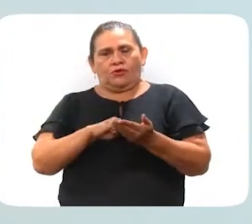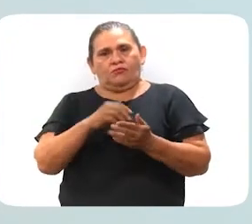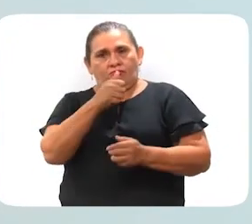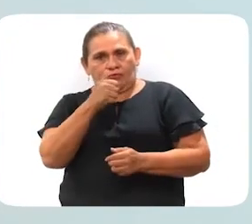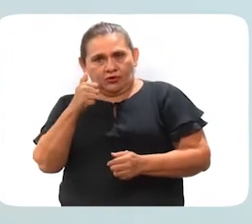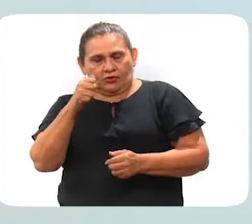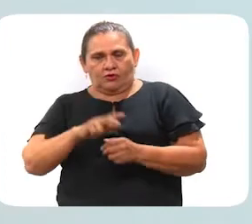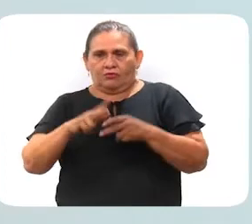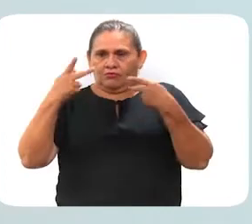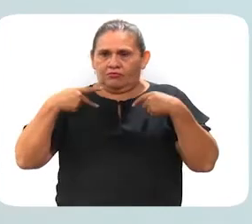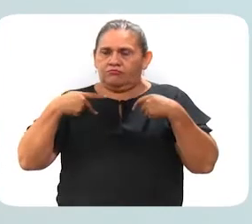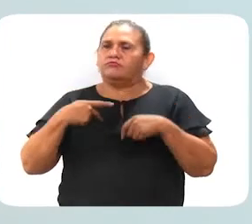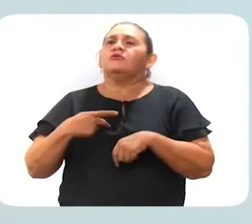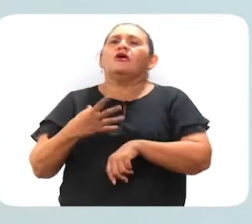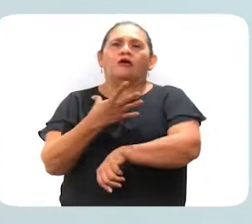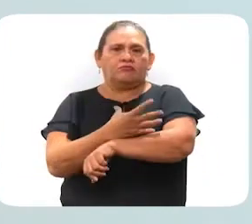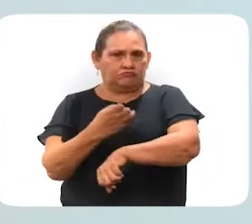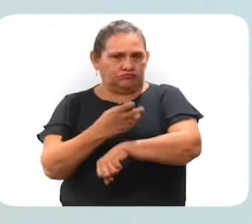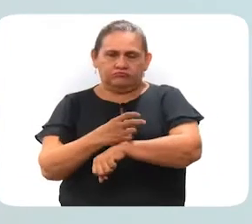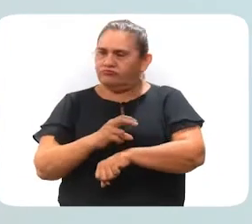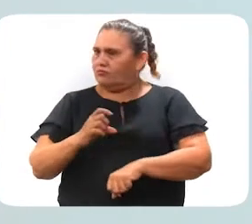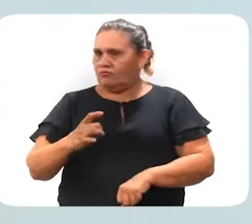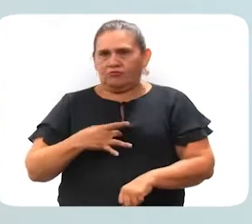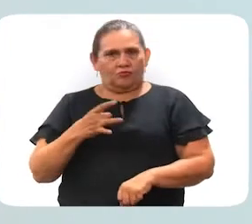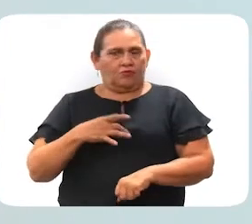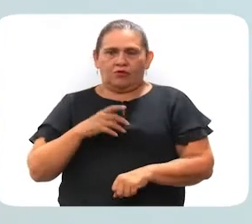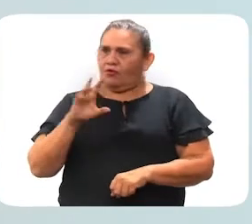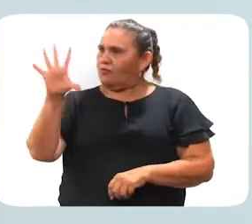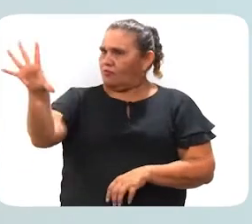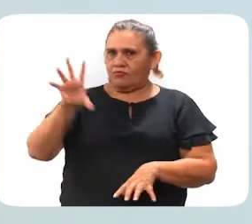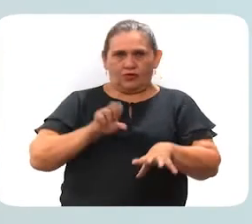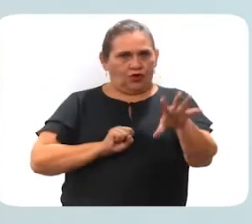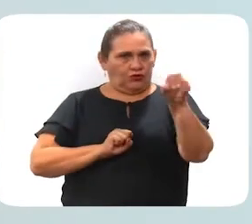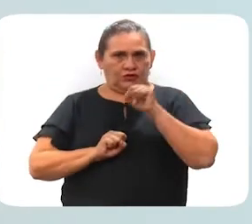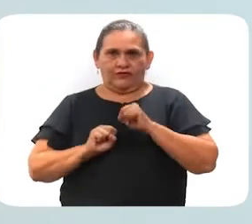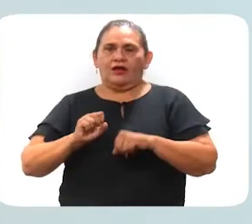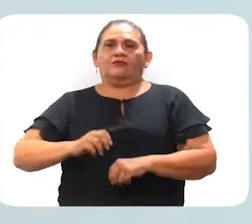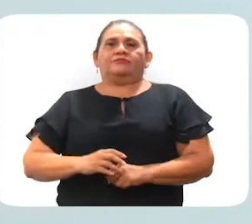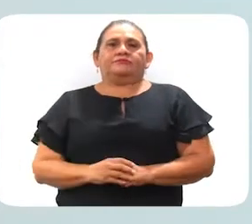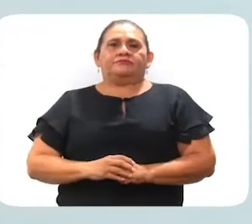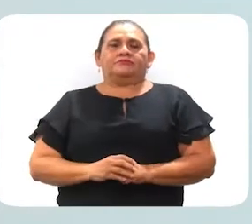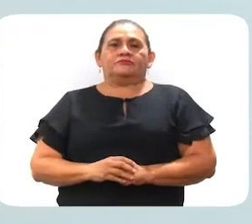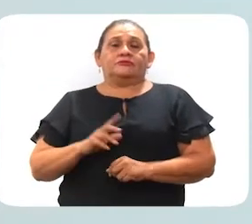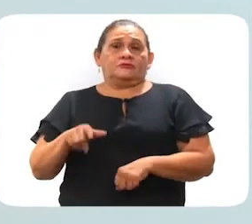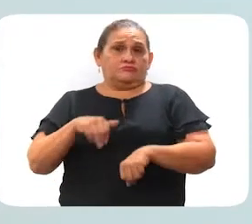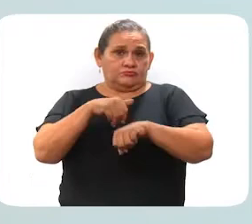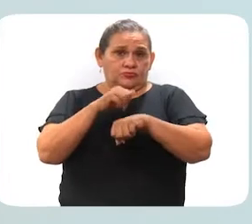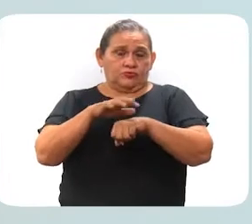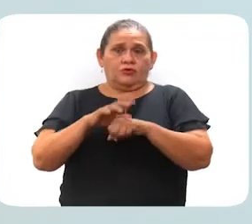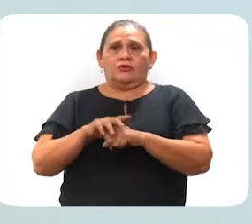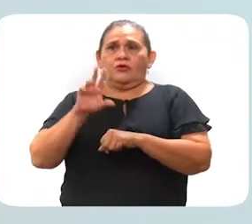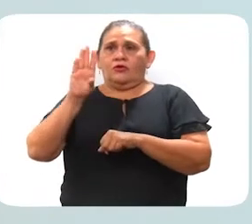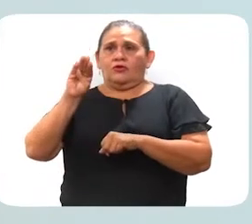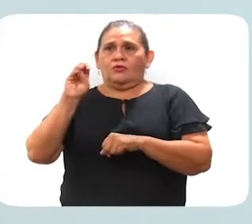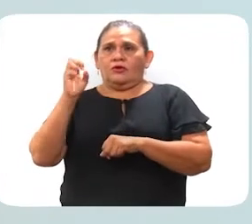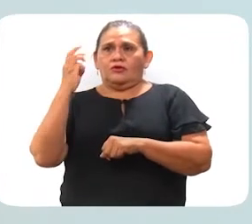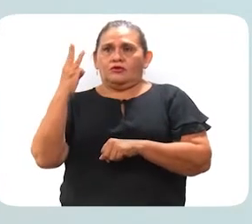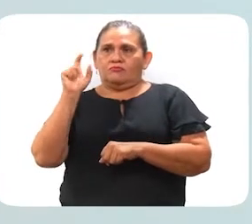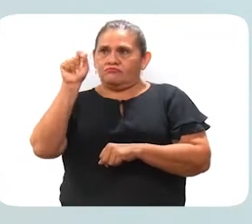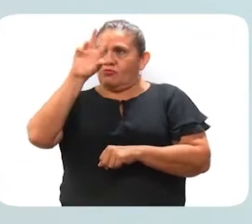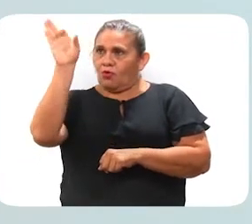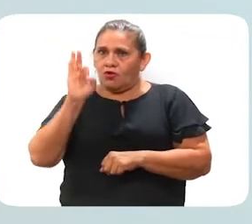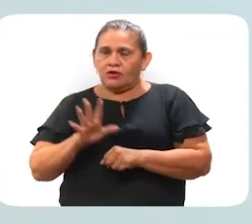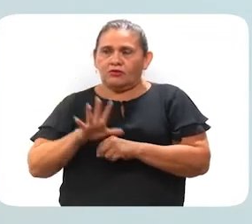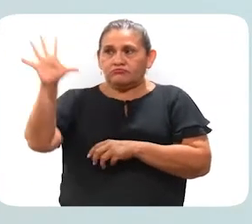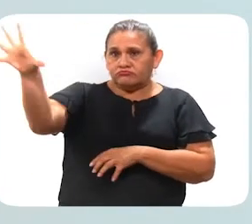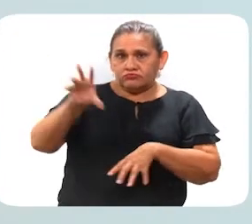102.654 pacientes ya se recuperaron, no presentan síntomas ni pueden contagiar. Esta cifra representa el 93% del